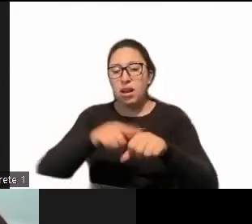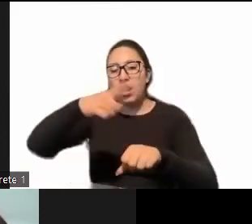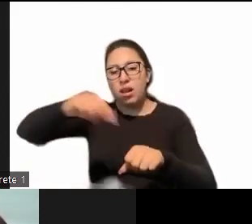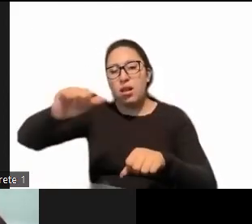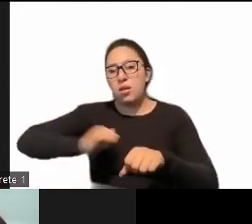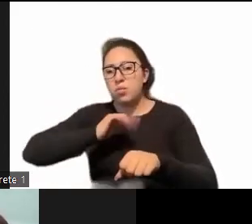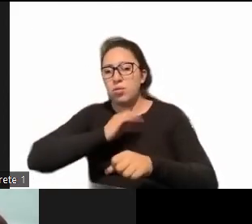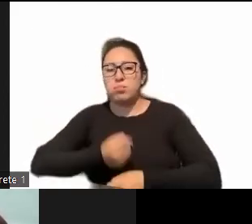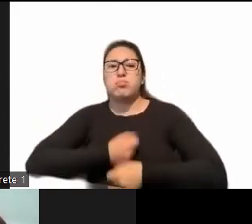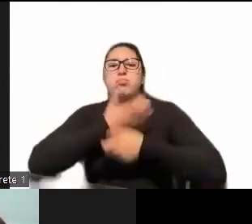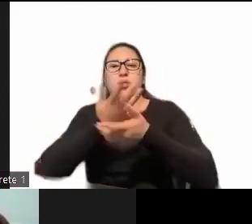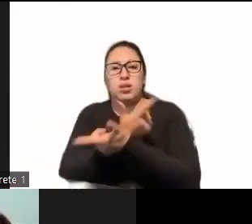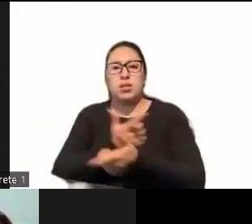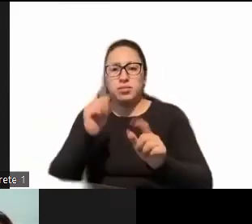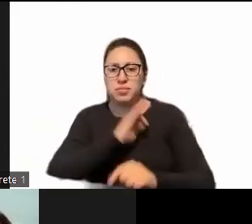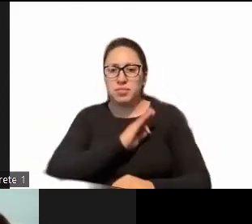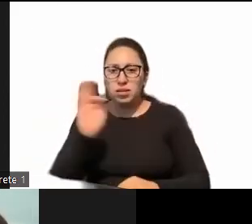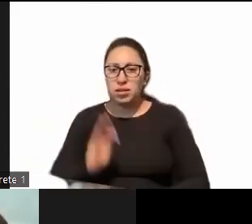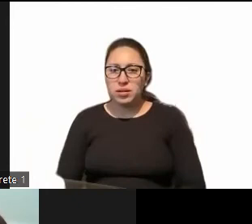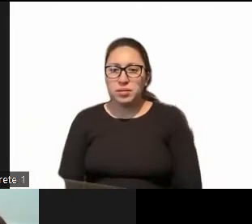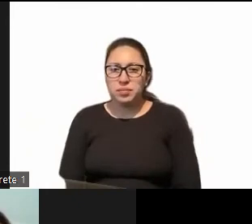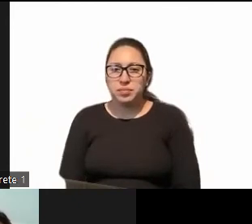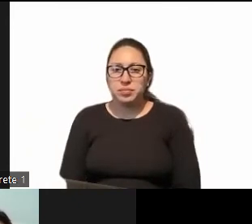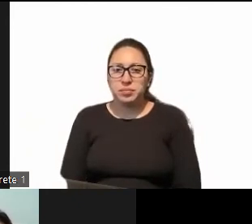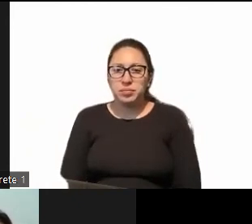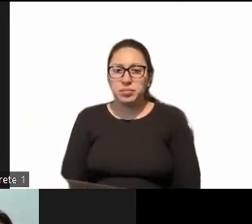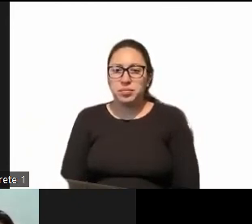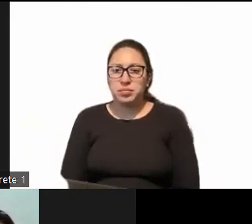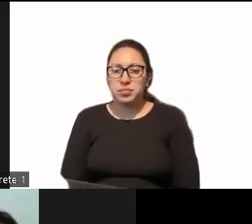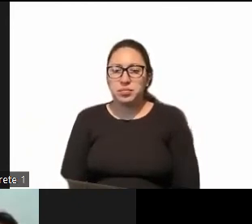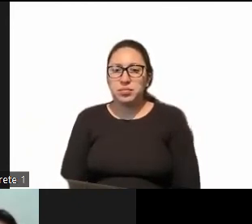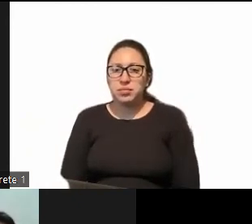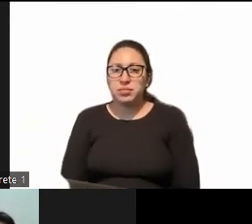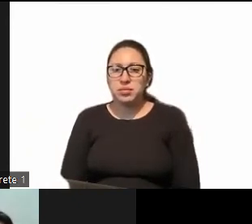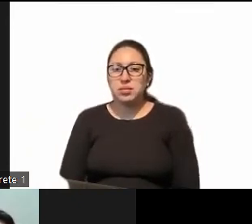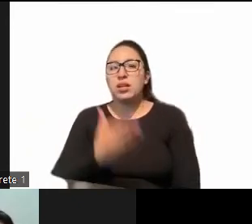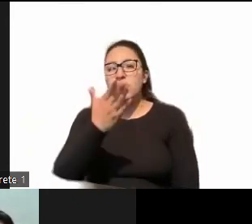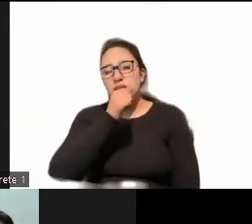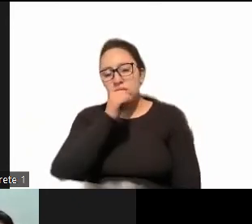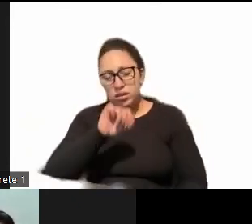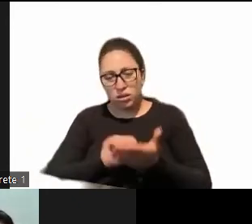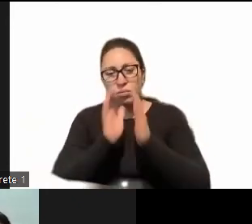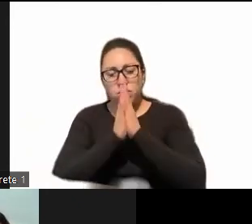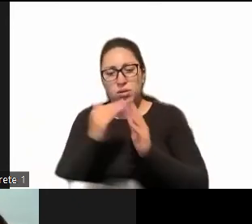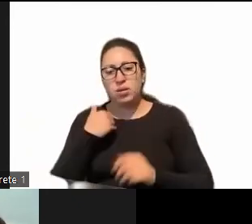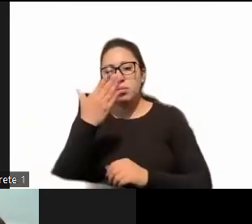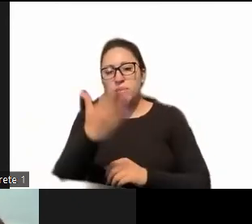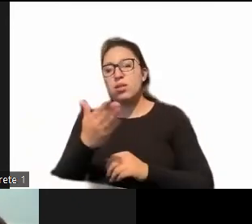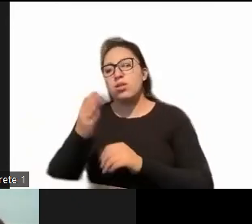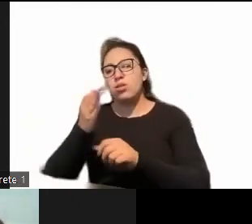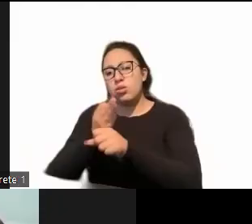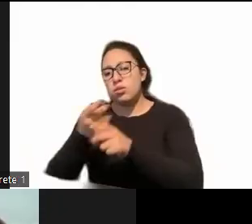que quieran o tengan en consideración. Entonces, por favor, diputado secretario, le pido que vayamos a